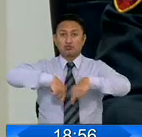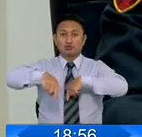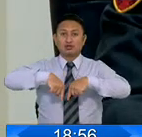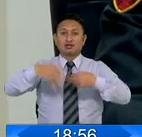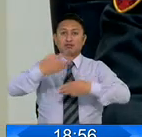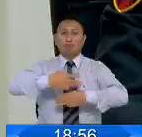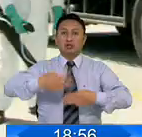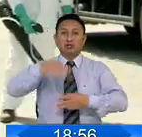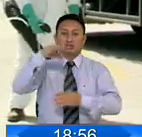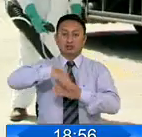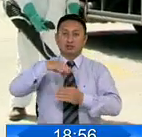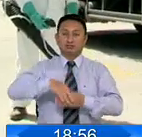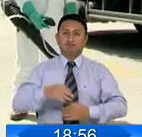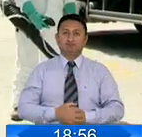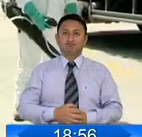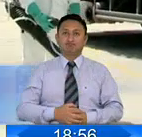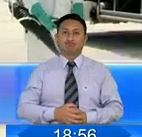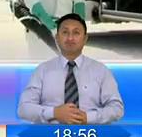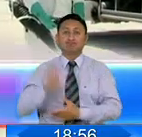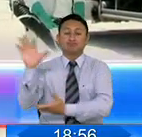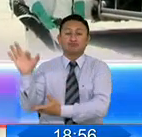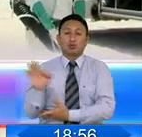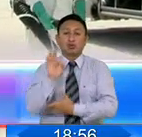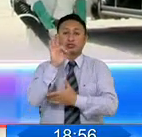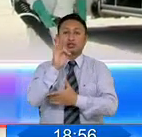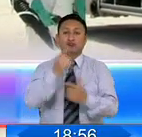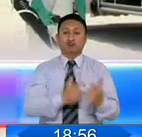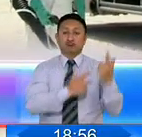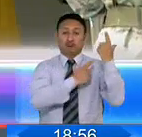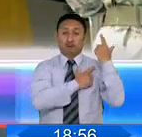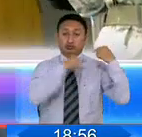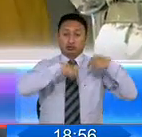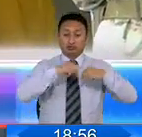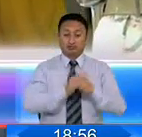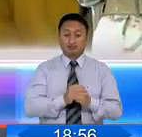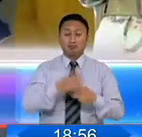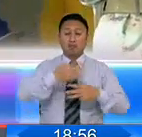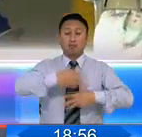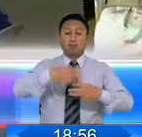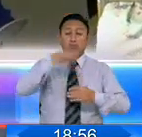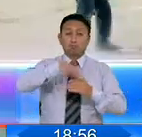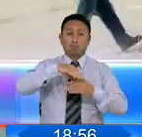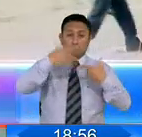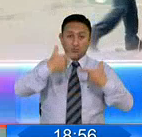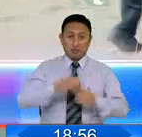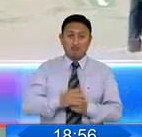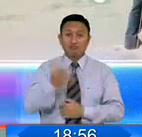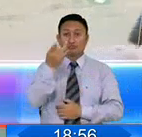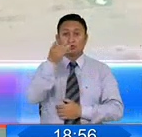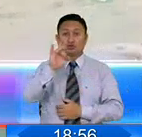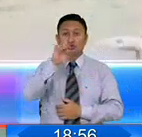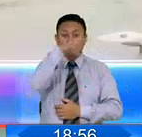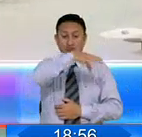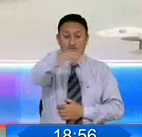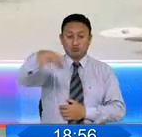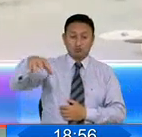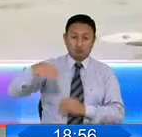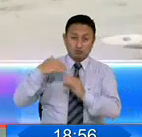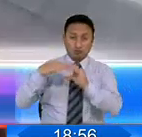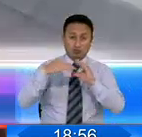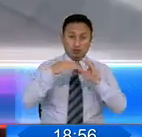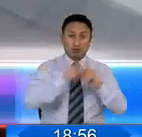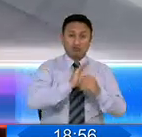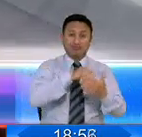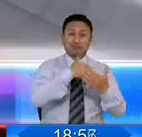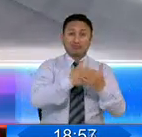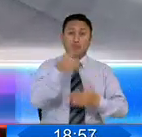material electoral. El representante de las Fuerzas Armadas informó que el material electoral ha sido enviado a 18 provincias y que hasta el viernes culminarán con